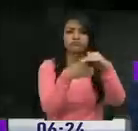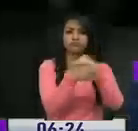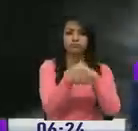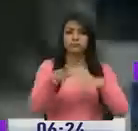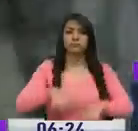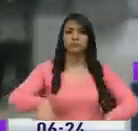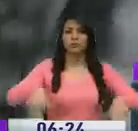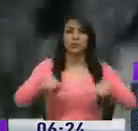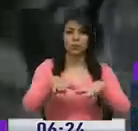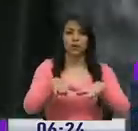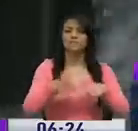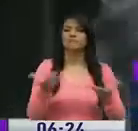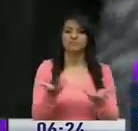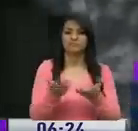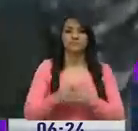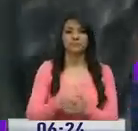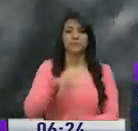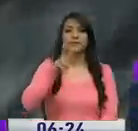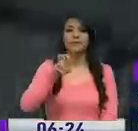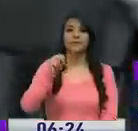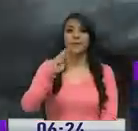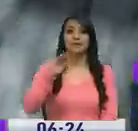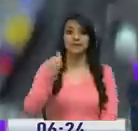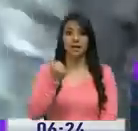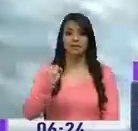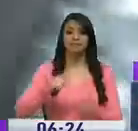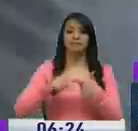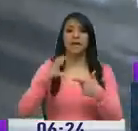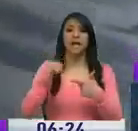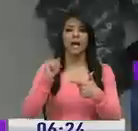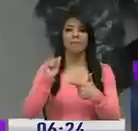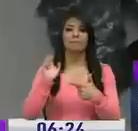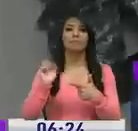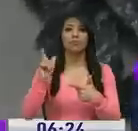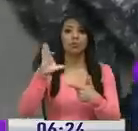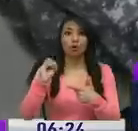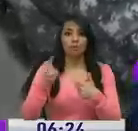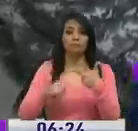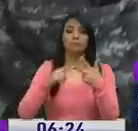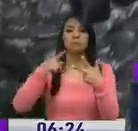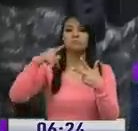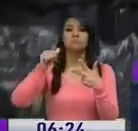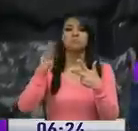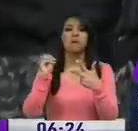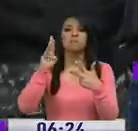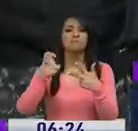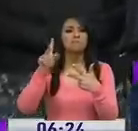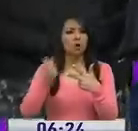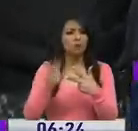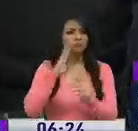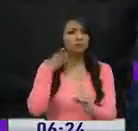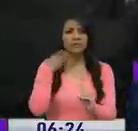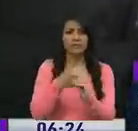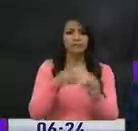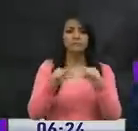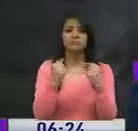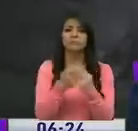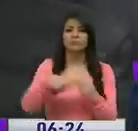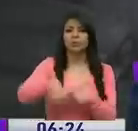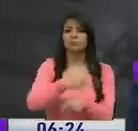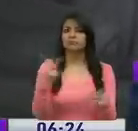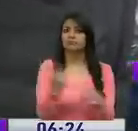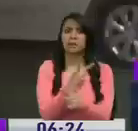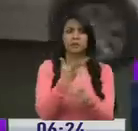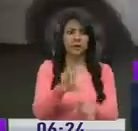ubicados en los sectores Venecia del mar Acapulco y el pampon la Consigna era capturar a los integrantes de una organización